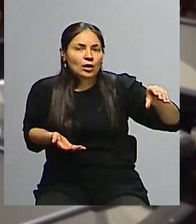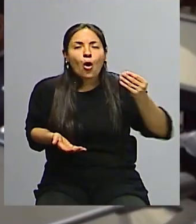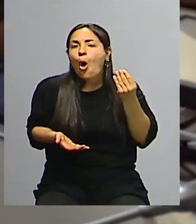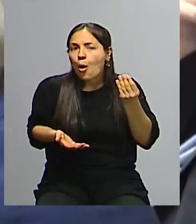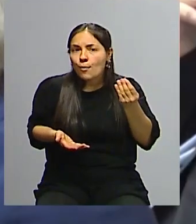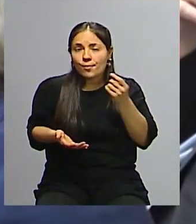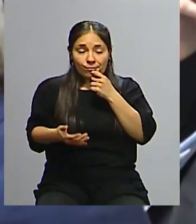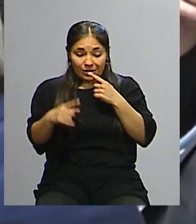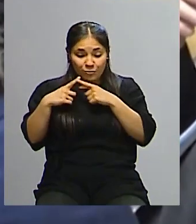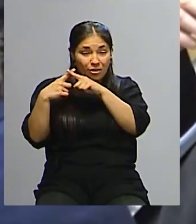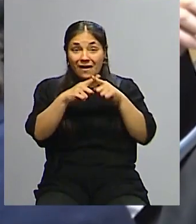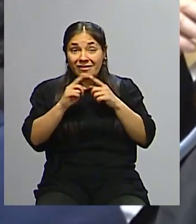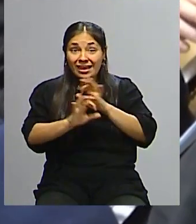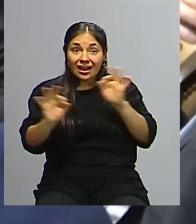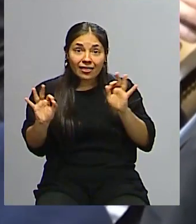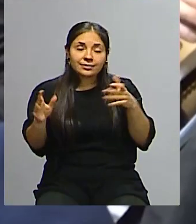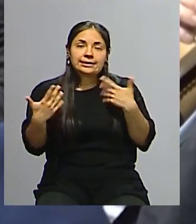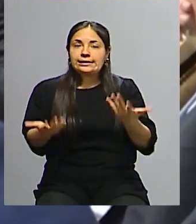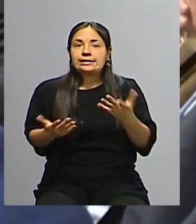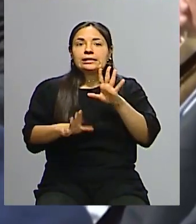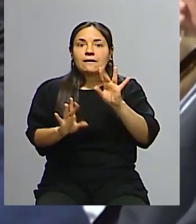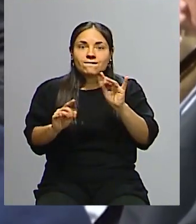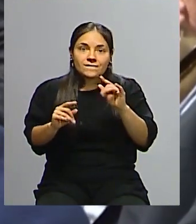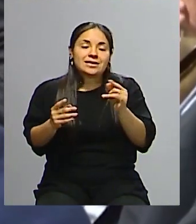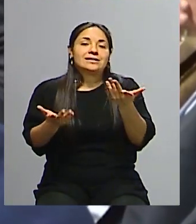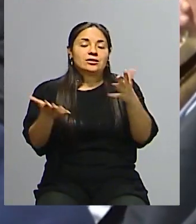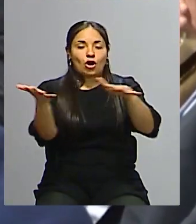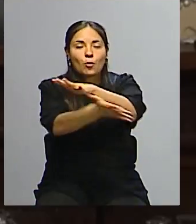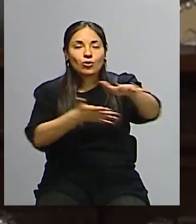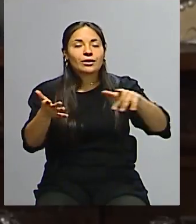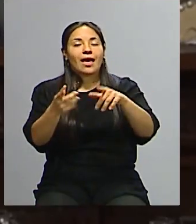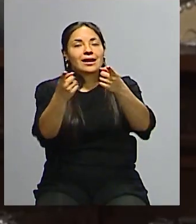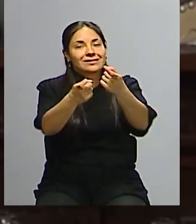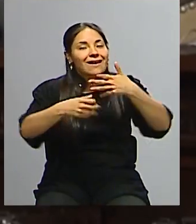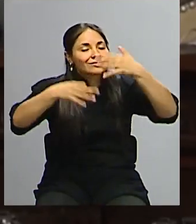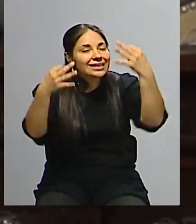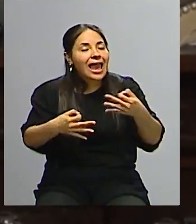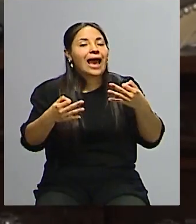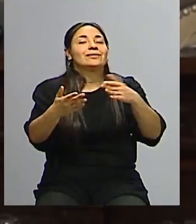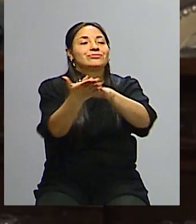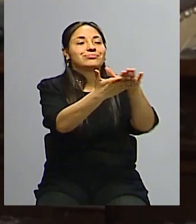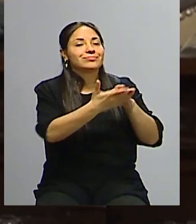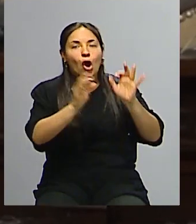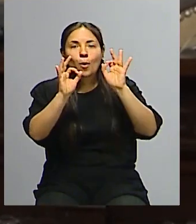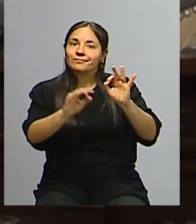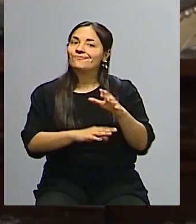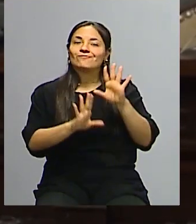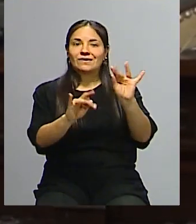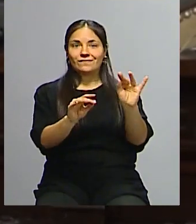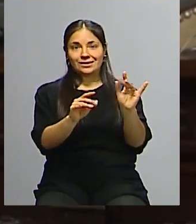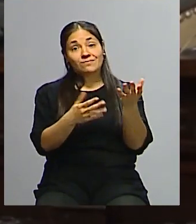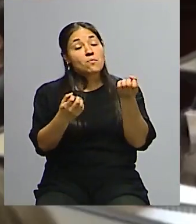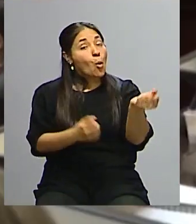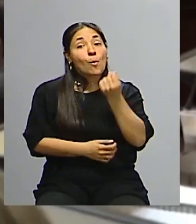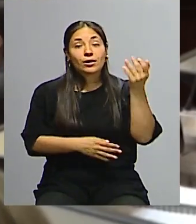es muy difícil que se puedan llegar a satisfacer las necesidades que realmente la comunidad demanda. Entonces, ese debate es importante